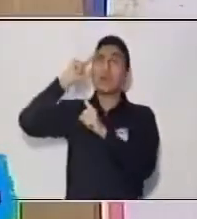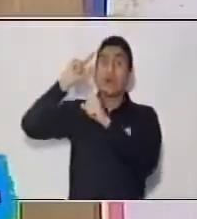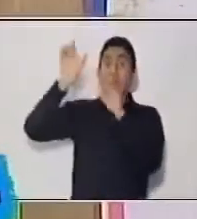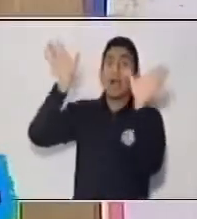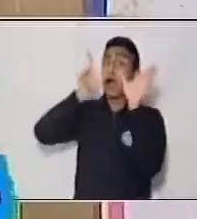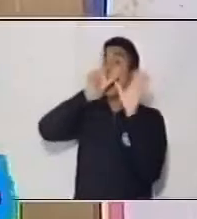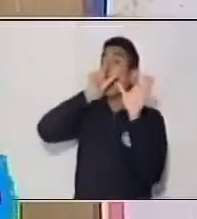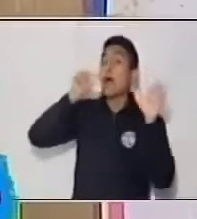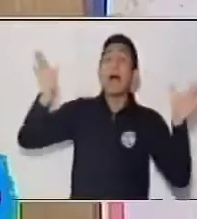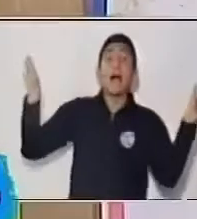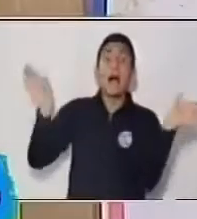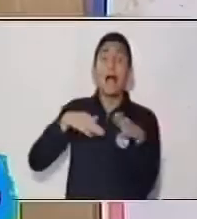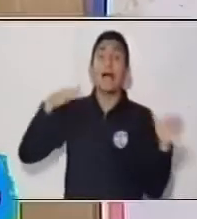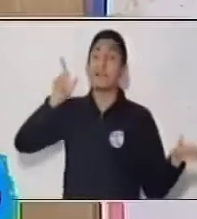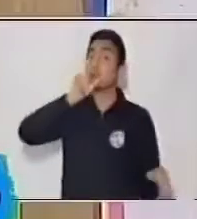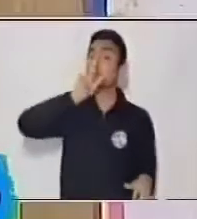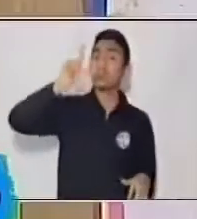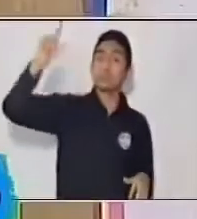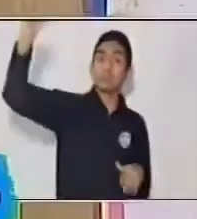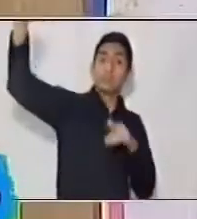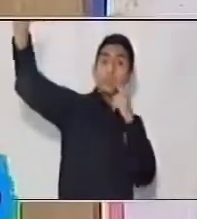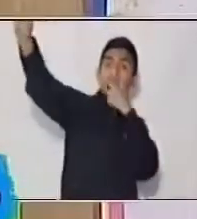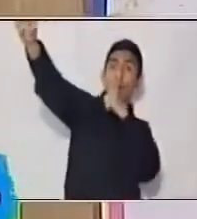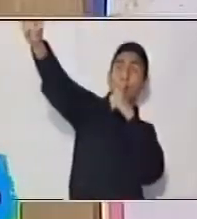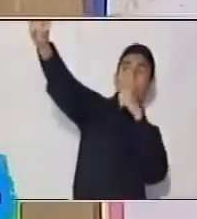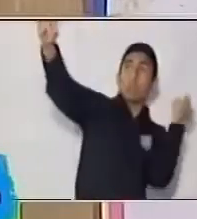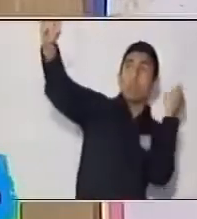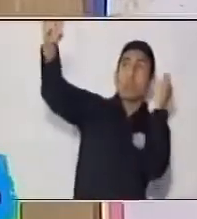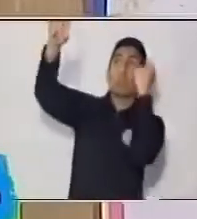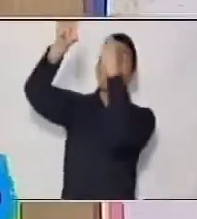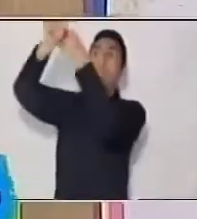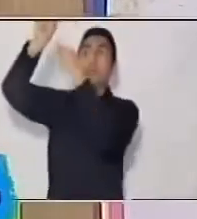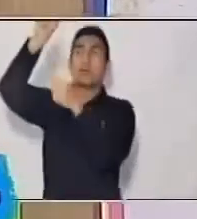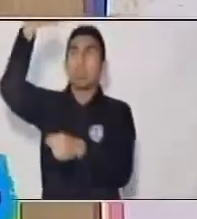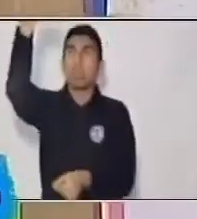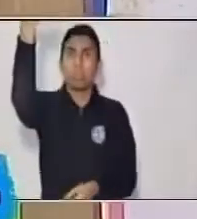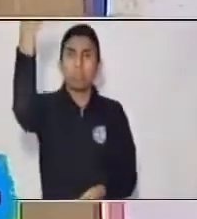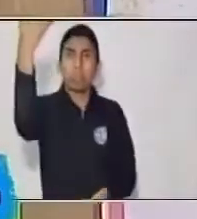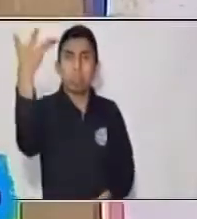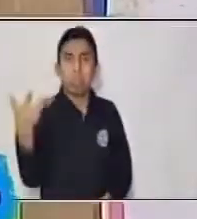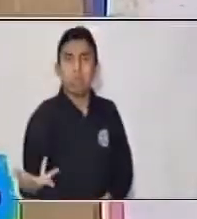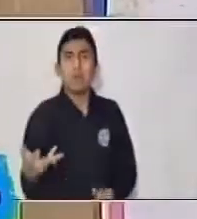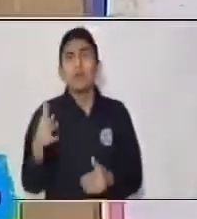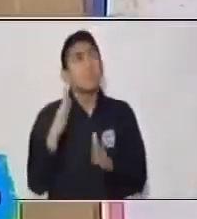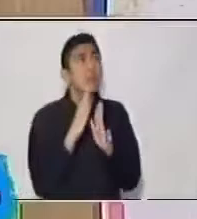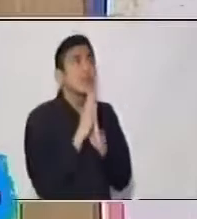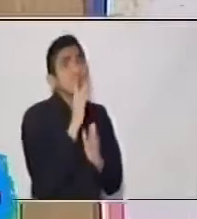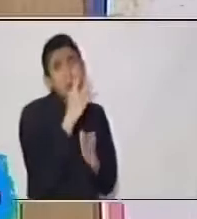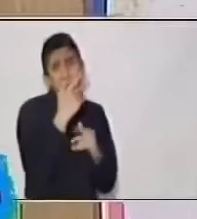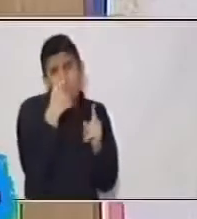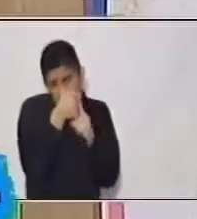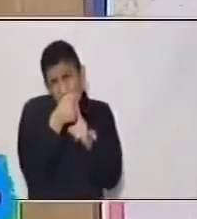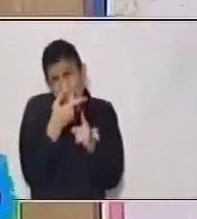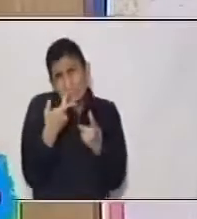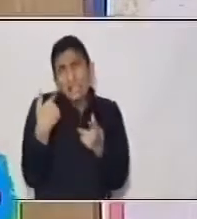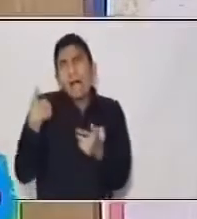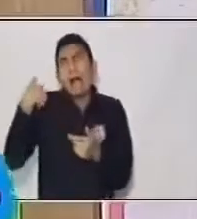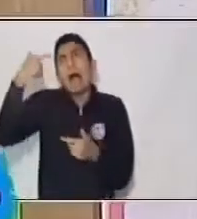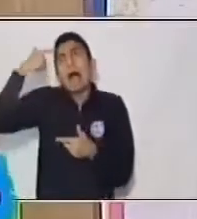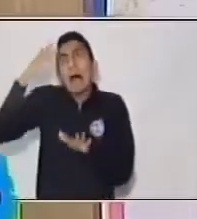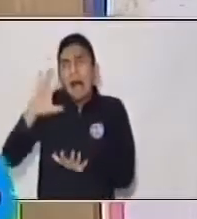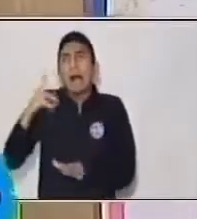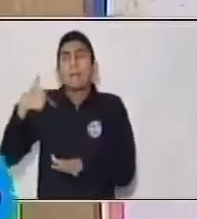Y entonces el ave le pidió, ¿verdad?, que no la mataran porque llevaba un mensaje. Y entonces Unampuich Balanqué dijeron,